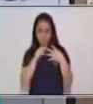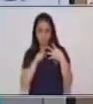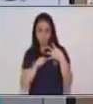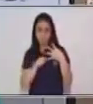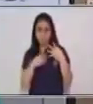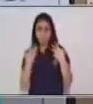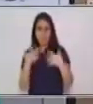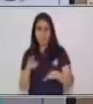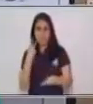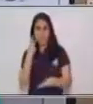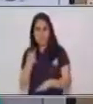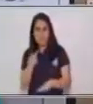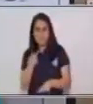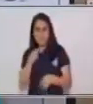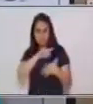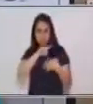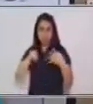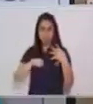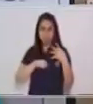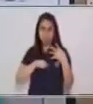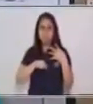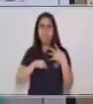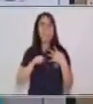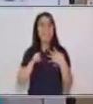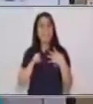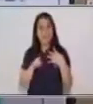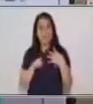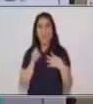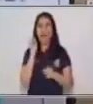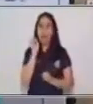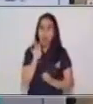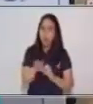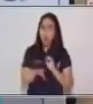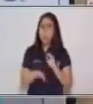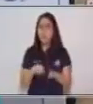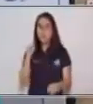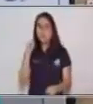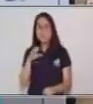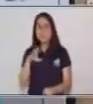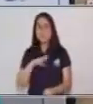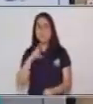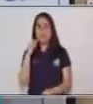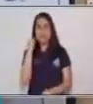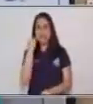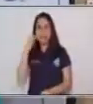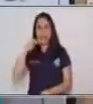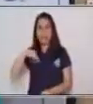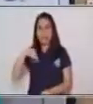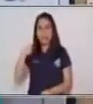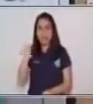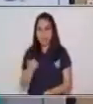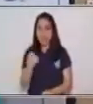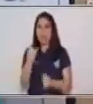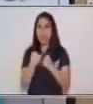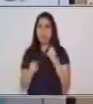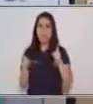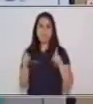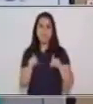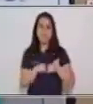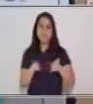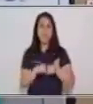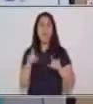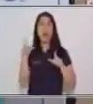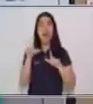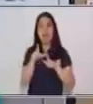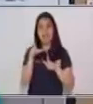Muy bien. También vas a encontrar que no solo hay estrofas de cuatro versos.